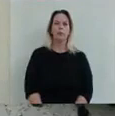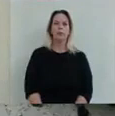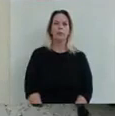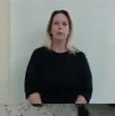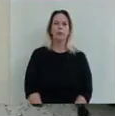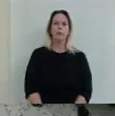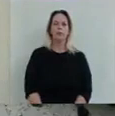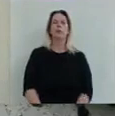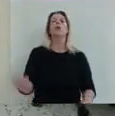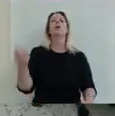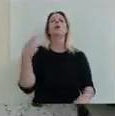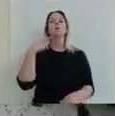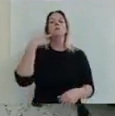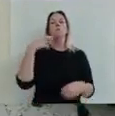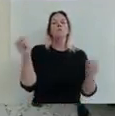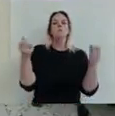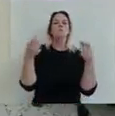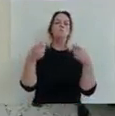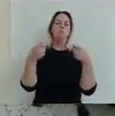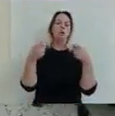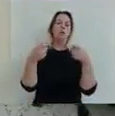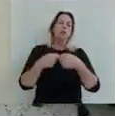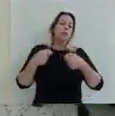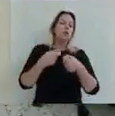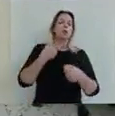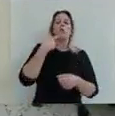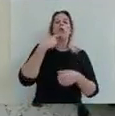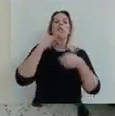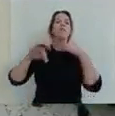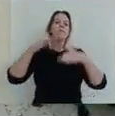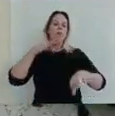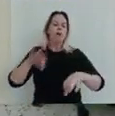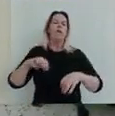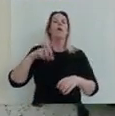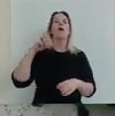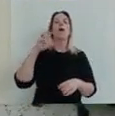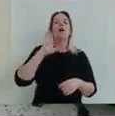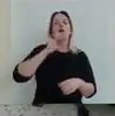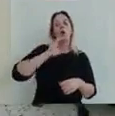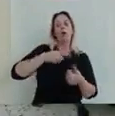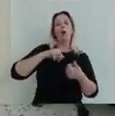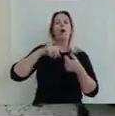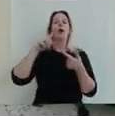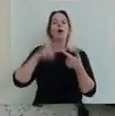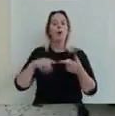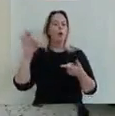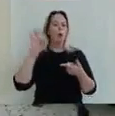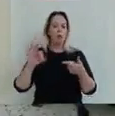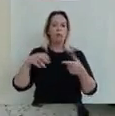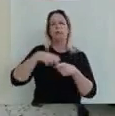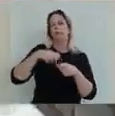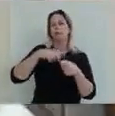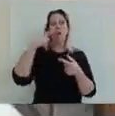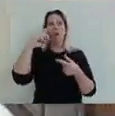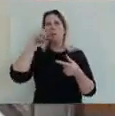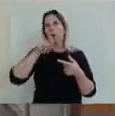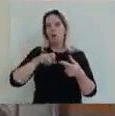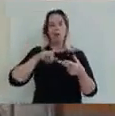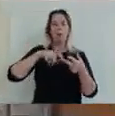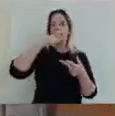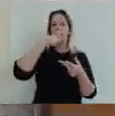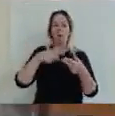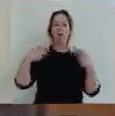ingreso de bebidas alcohólicas y analcohólicas. Concejal Miño. Sí, con el mismo criterio que hoy adjuntamos, digamos,